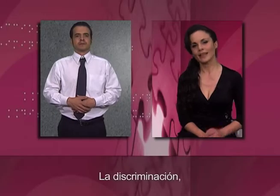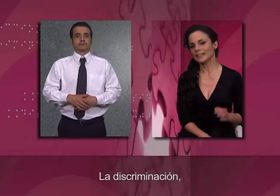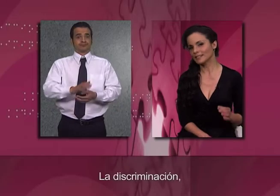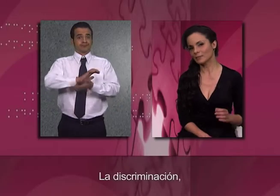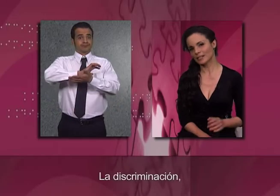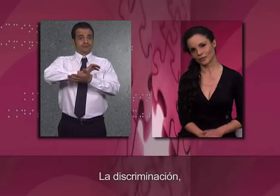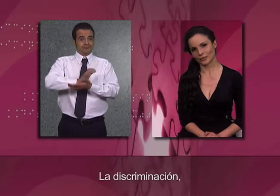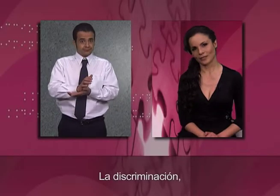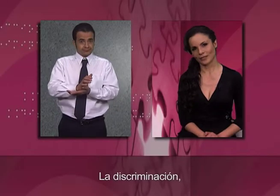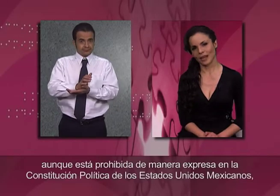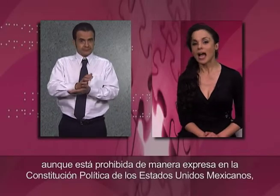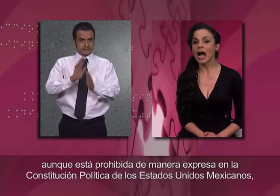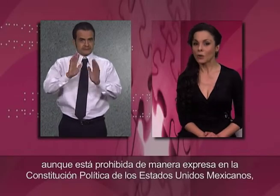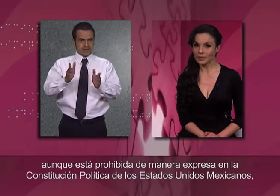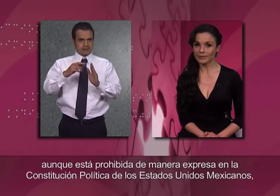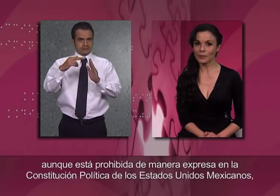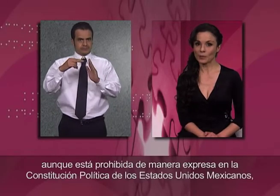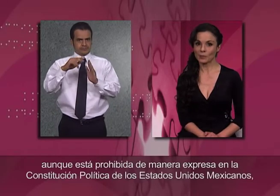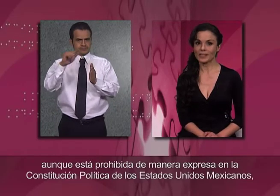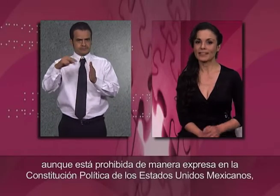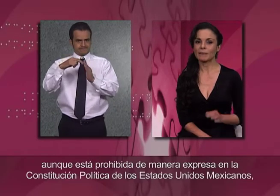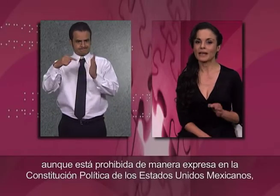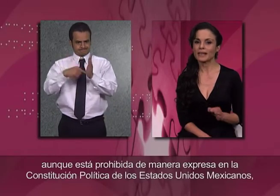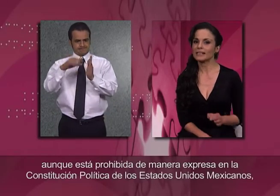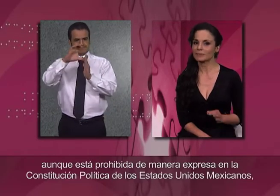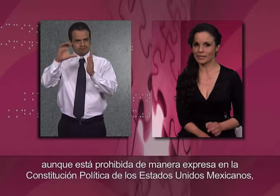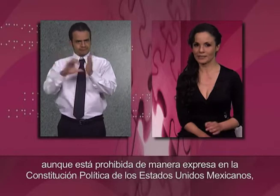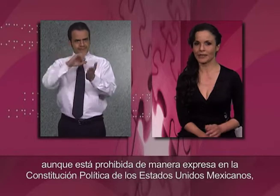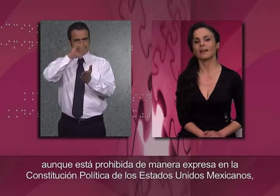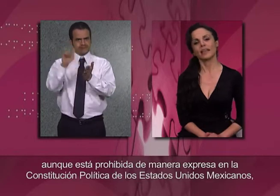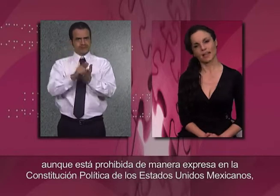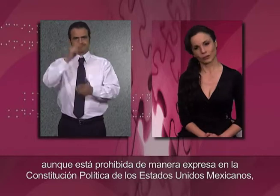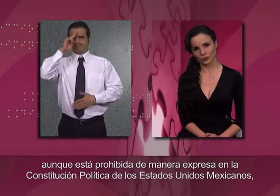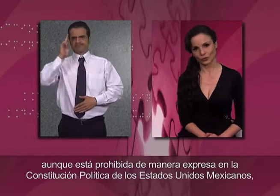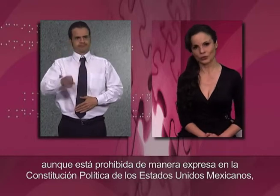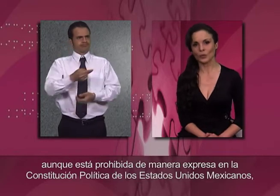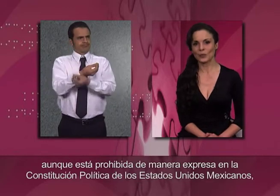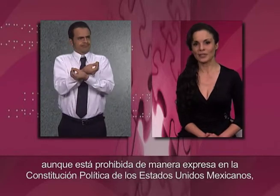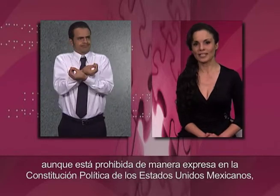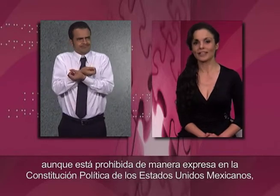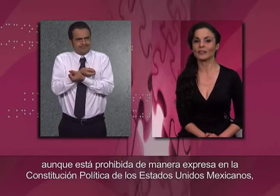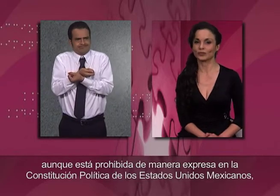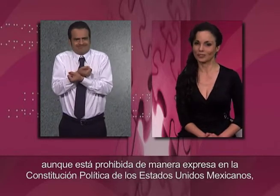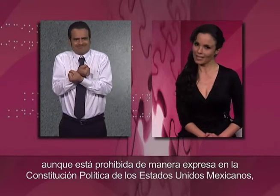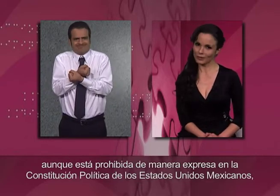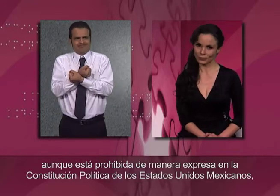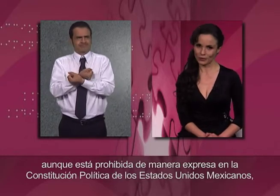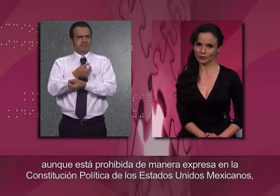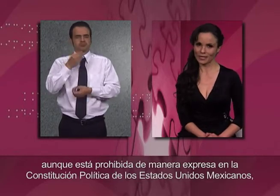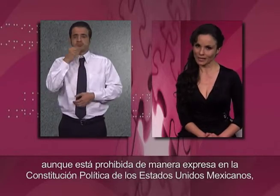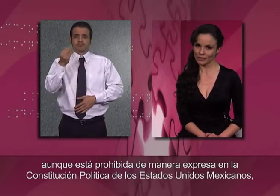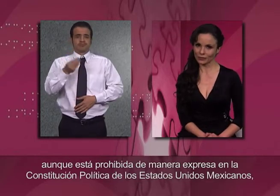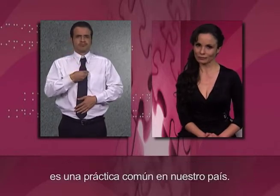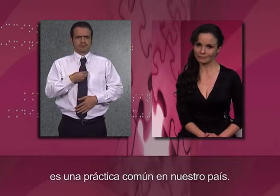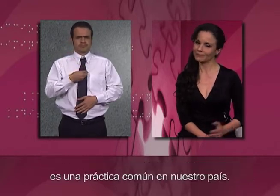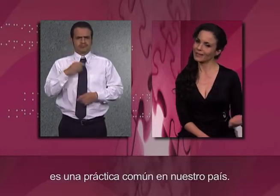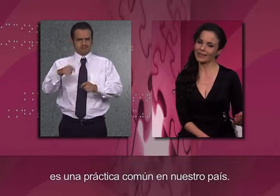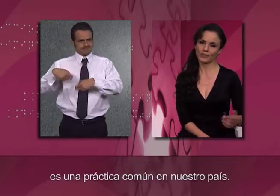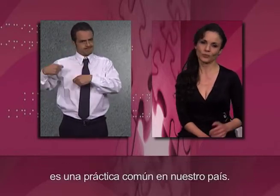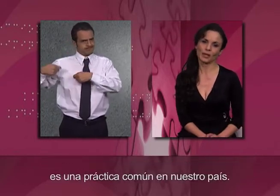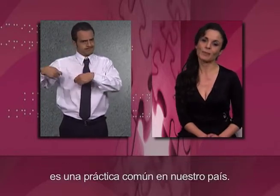la discriminación aunque está prohibida de manera expresa en la constitución política de los estados unidos mexicanos